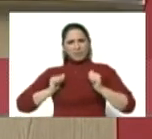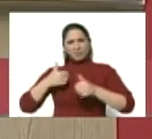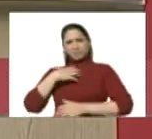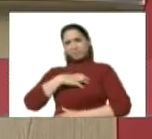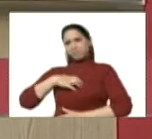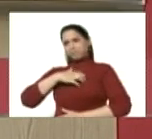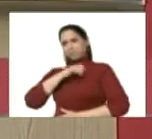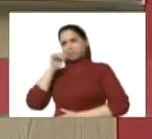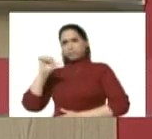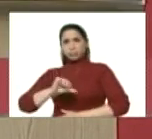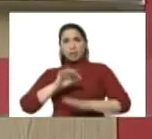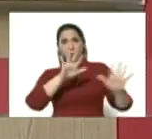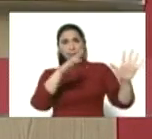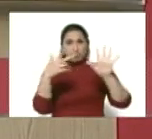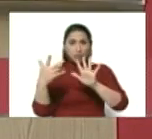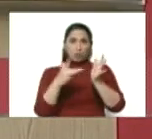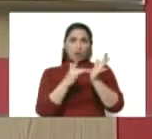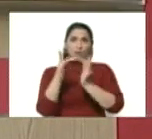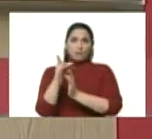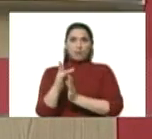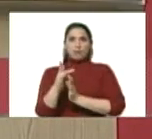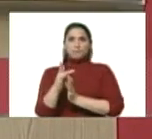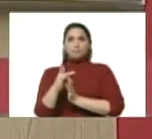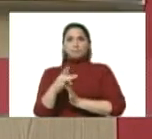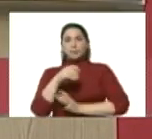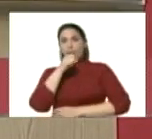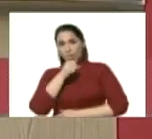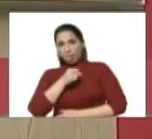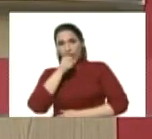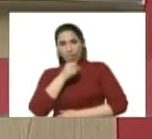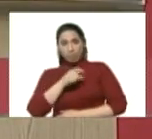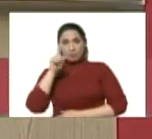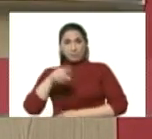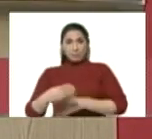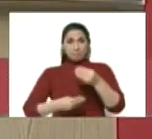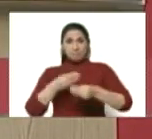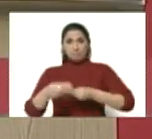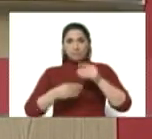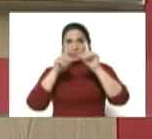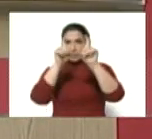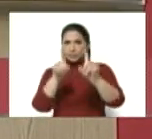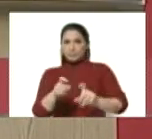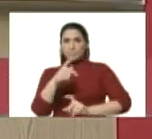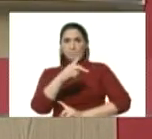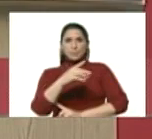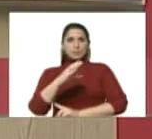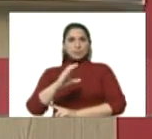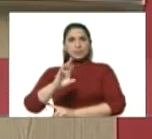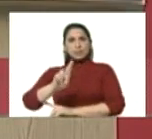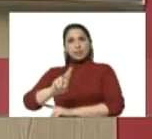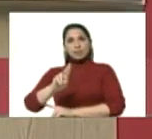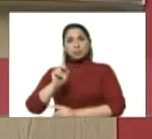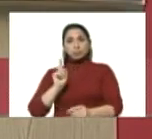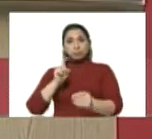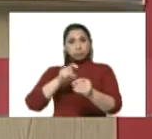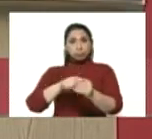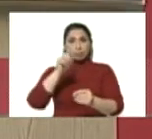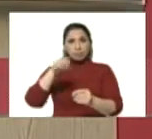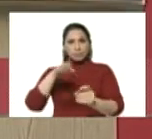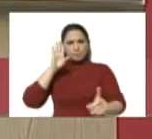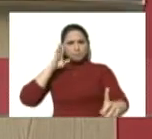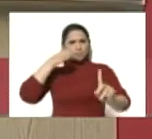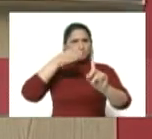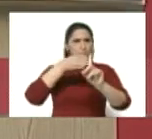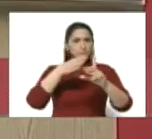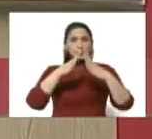el 18 de abril. Presentó tos, se le realizó la PCR como parte también de abordaje